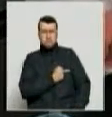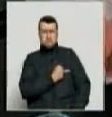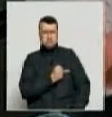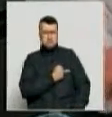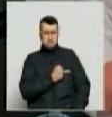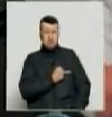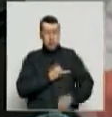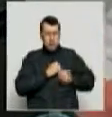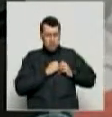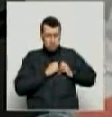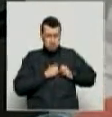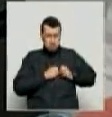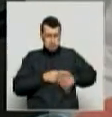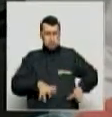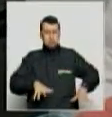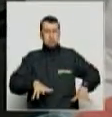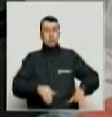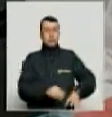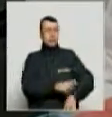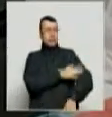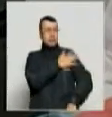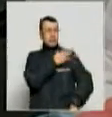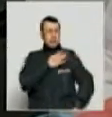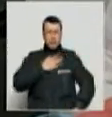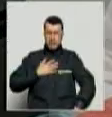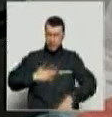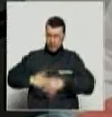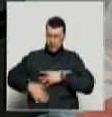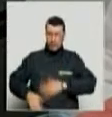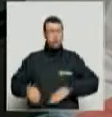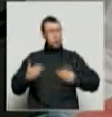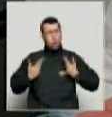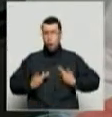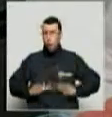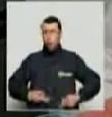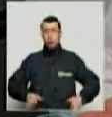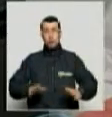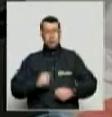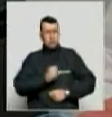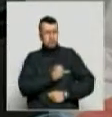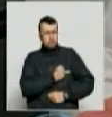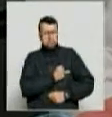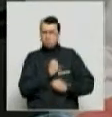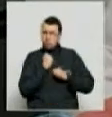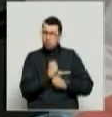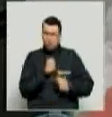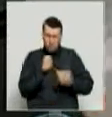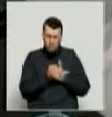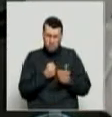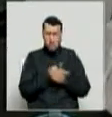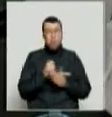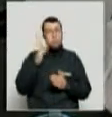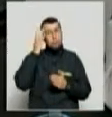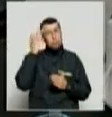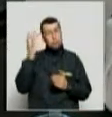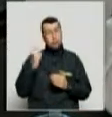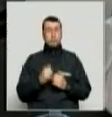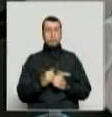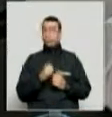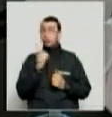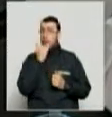mandar sangre a todo el cuerpo. ¿Y por qué tiene que hacer tanta presión? Porque resulta que todos los